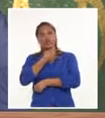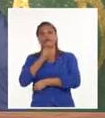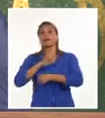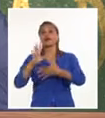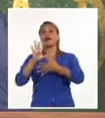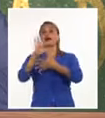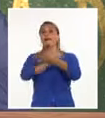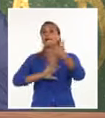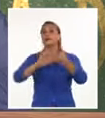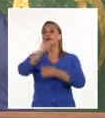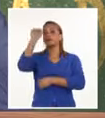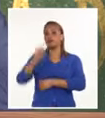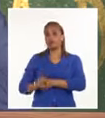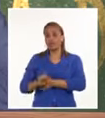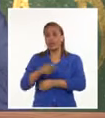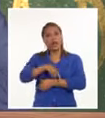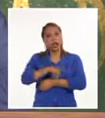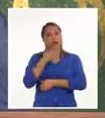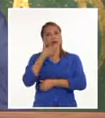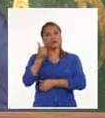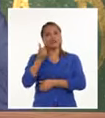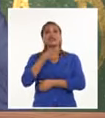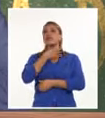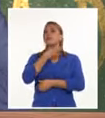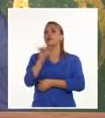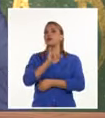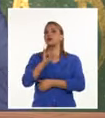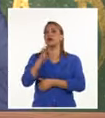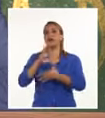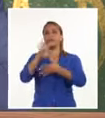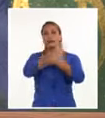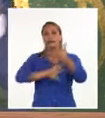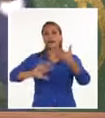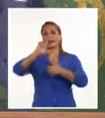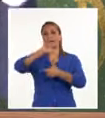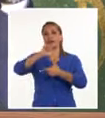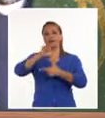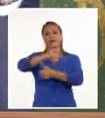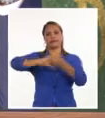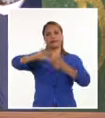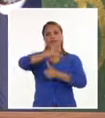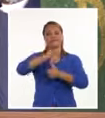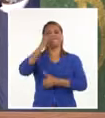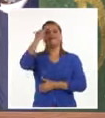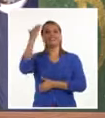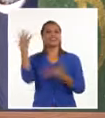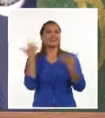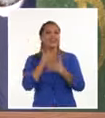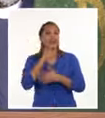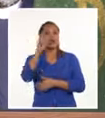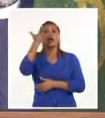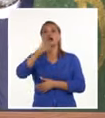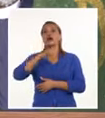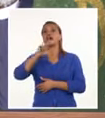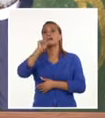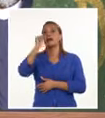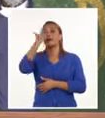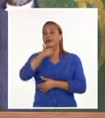Sur y uno de los más pobres de América Latina y el Caribe. Gracias al ALBA, gracias a esta